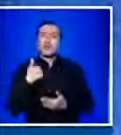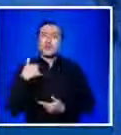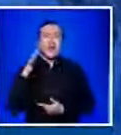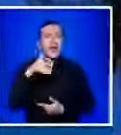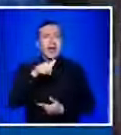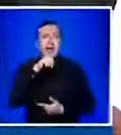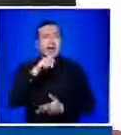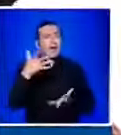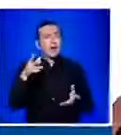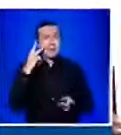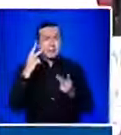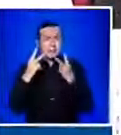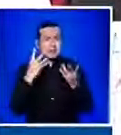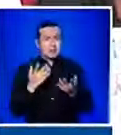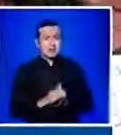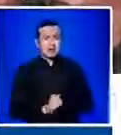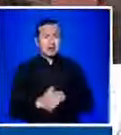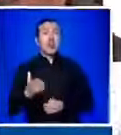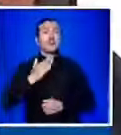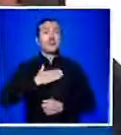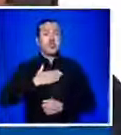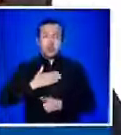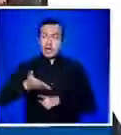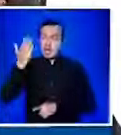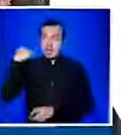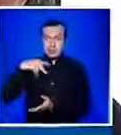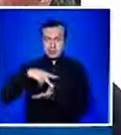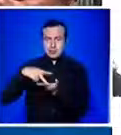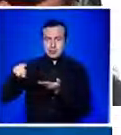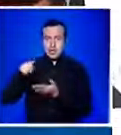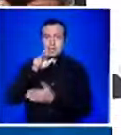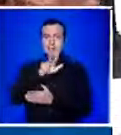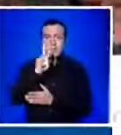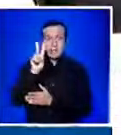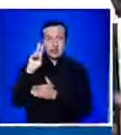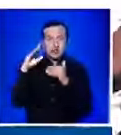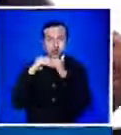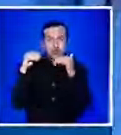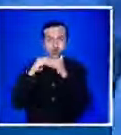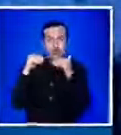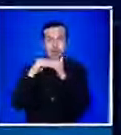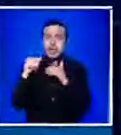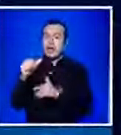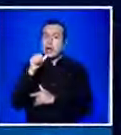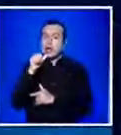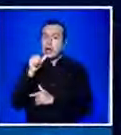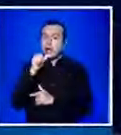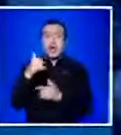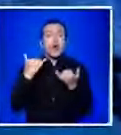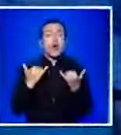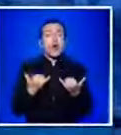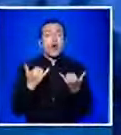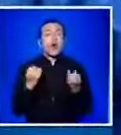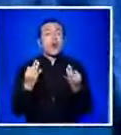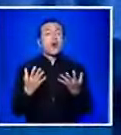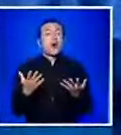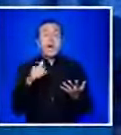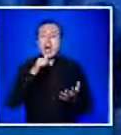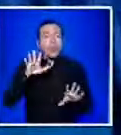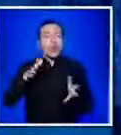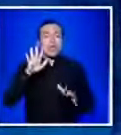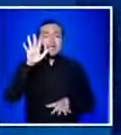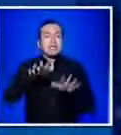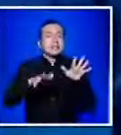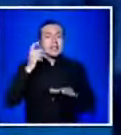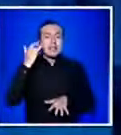agua. Mire, señores, yo pagaba antes $32 del agua. Ahora no nos dan agua, 15